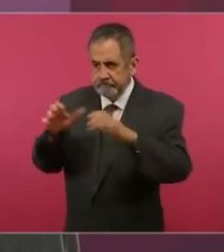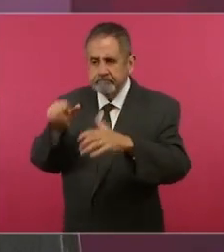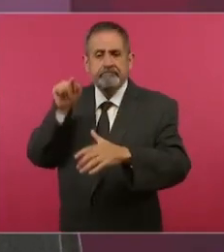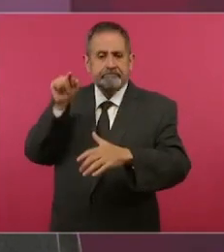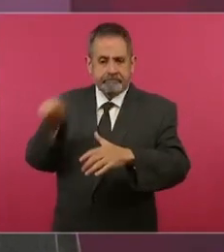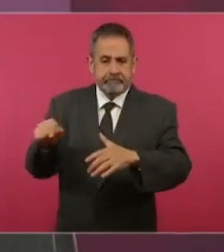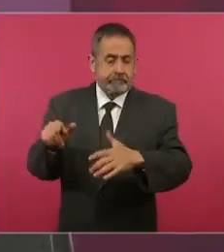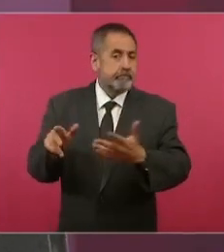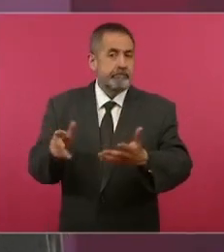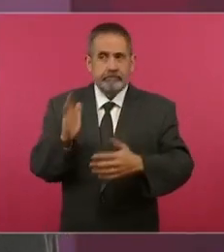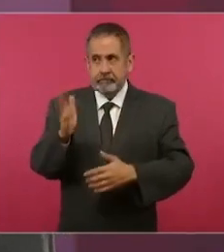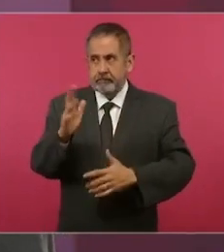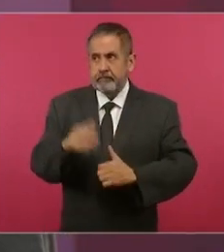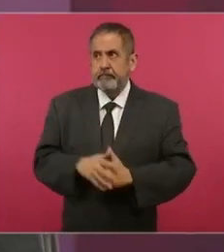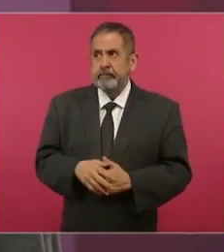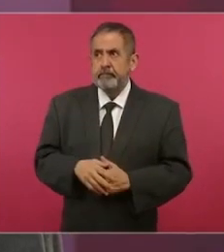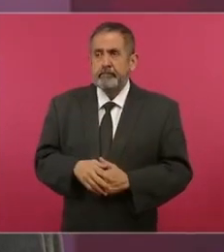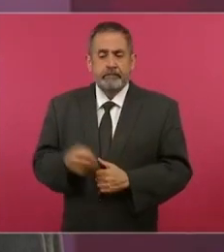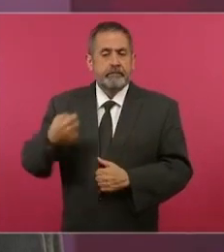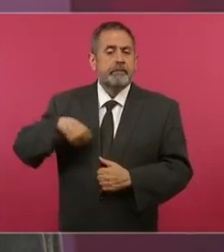porque hemos logrado,